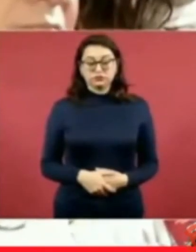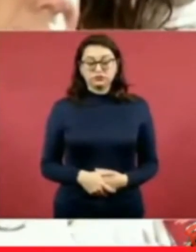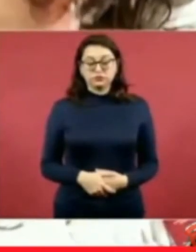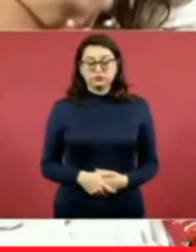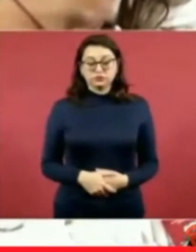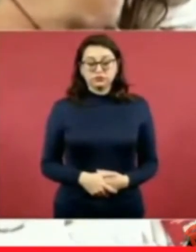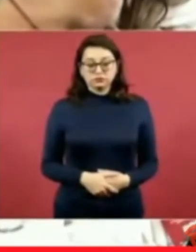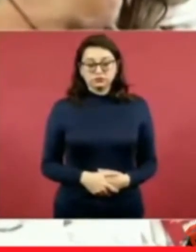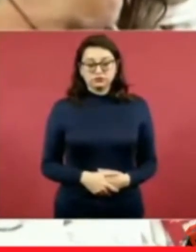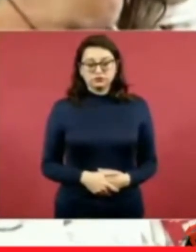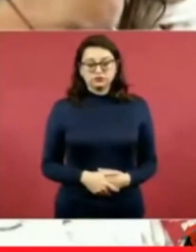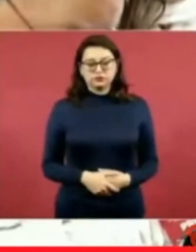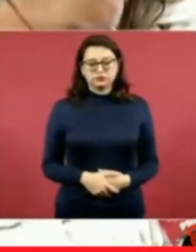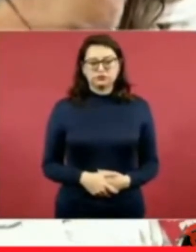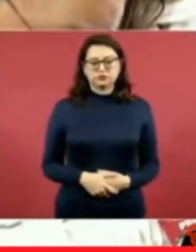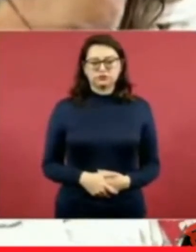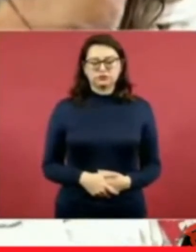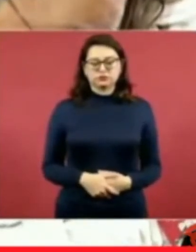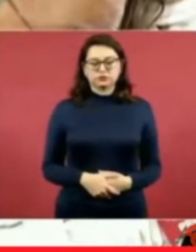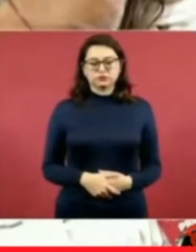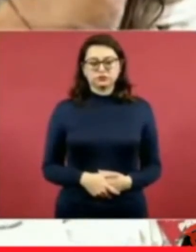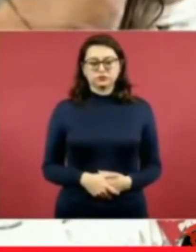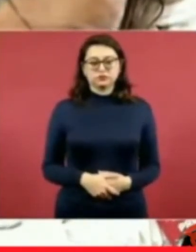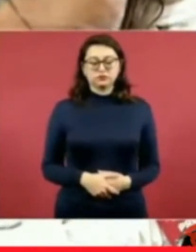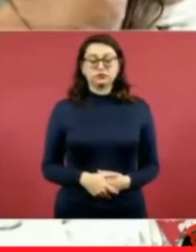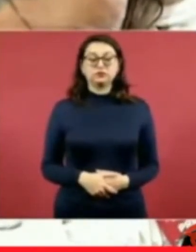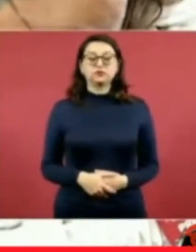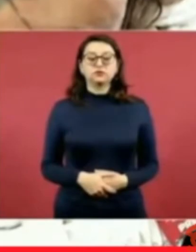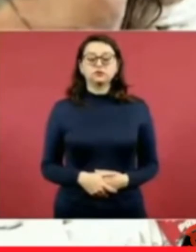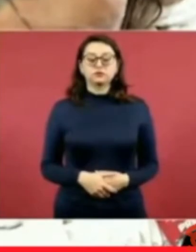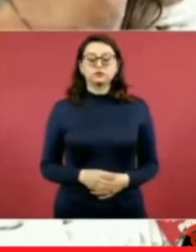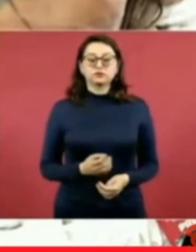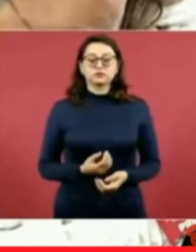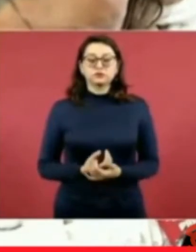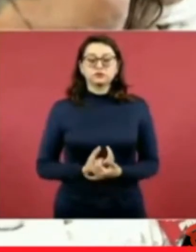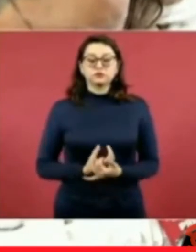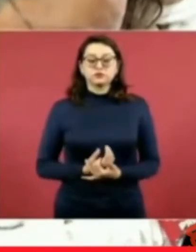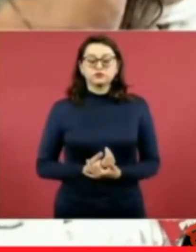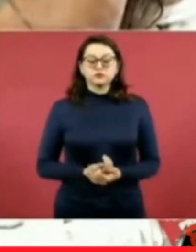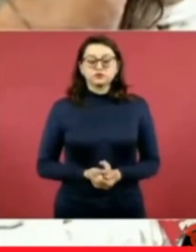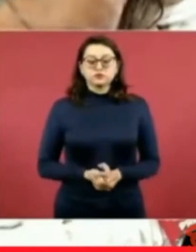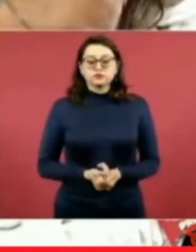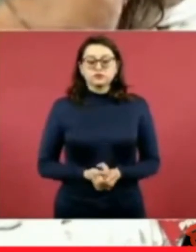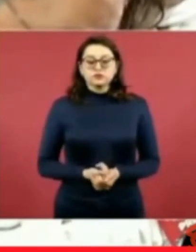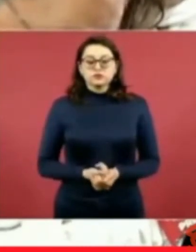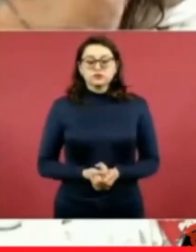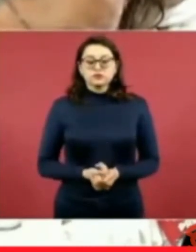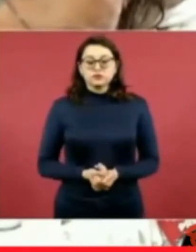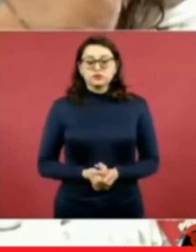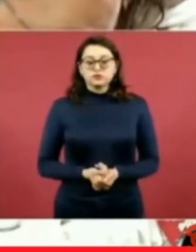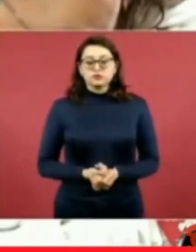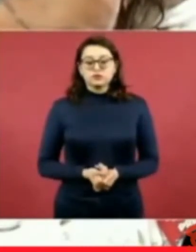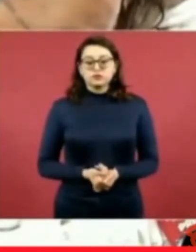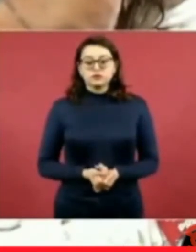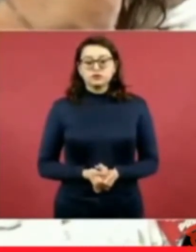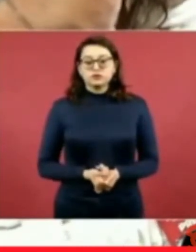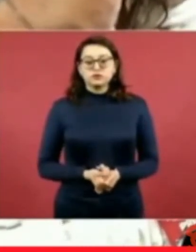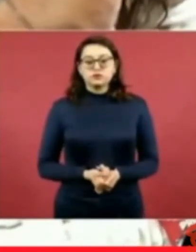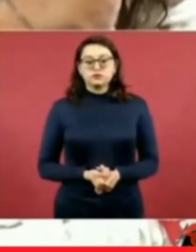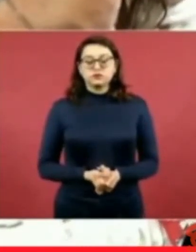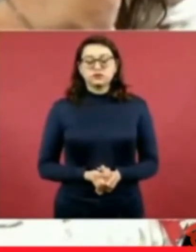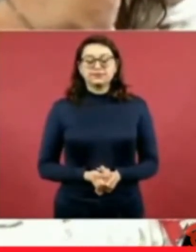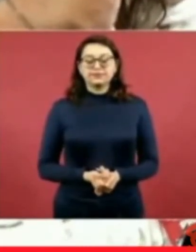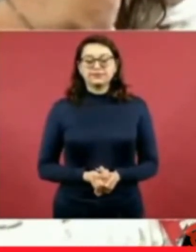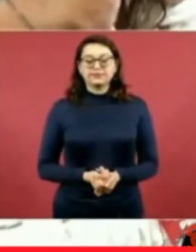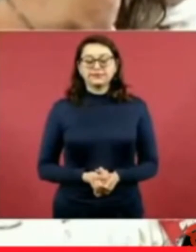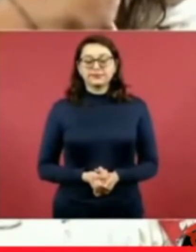personalmente más me ha atacado, porque obviamente yo no vine a lucrar con las víctimas. Lo único que hacemos nosotros es acompañar a que